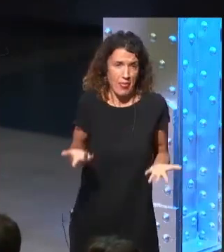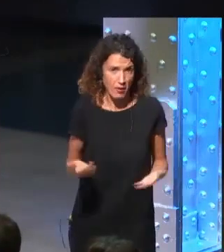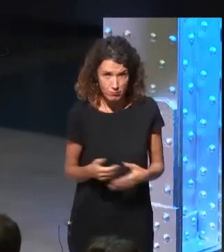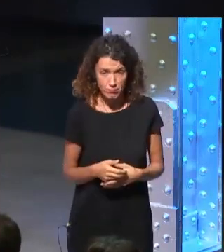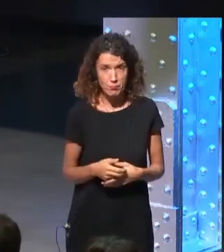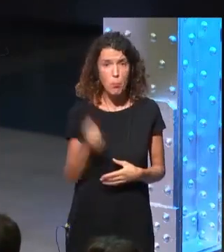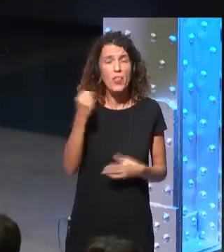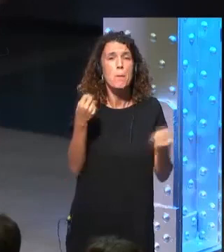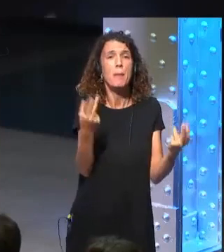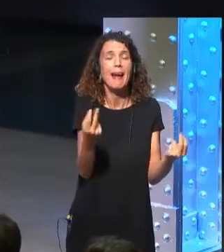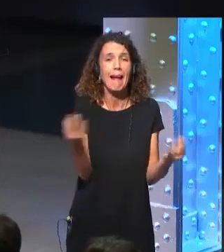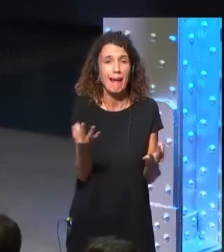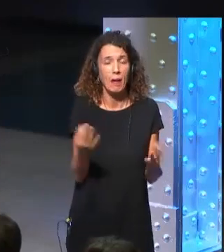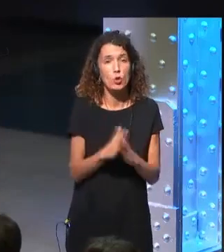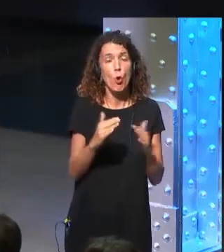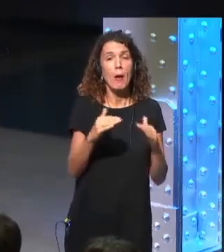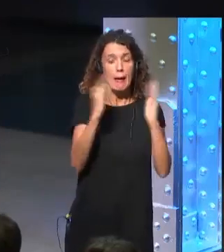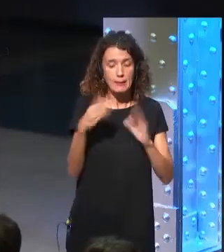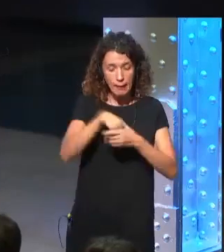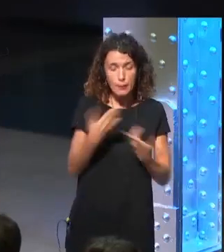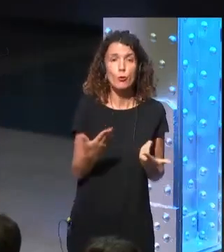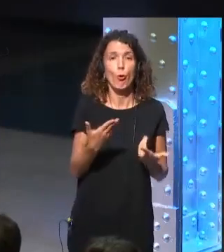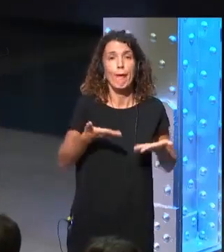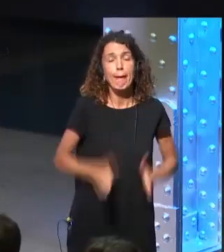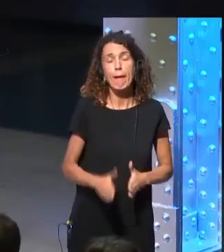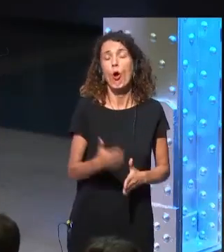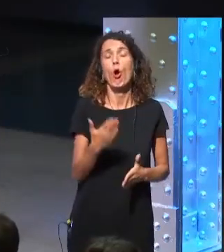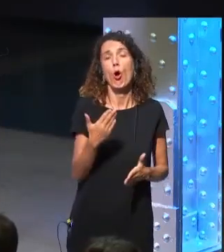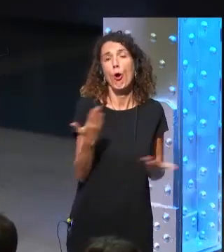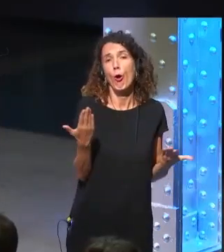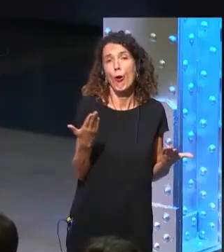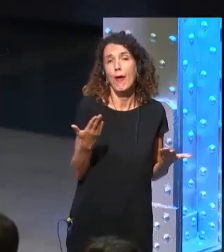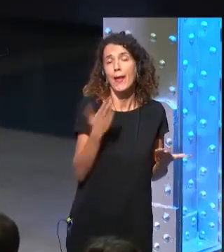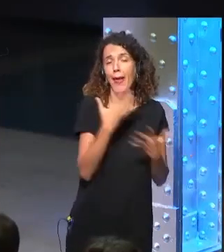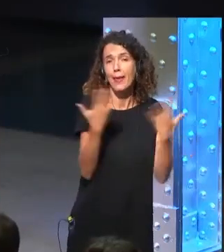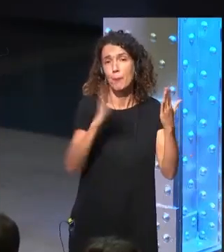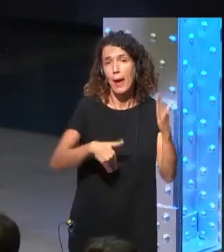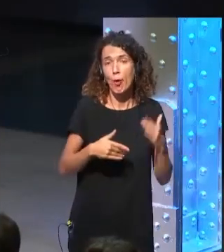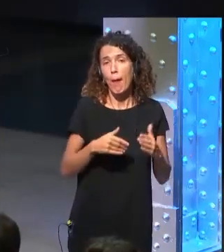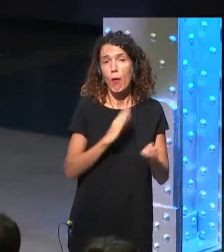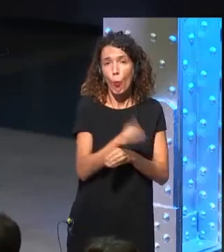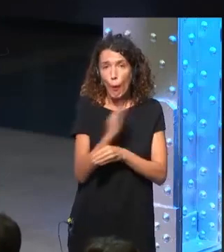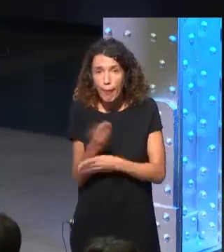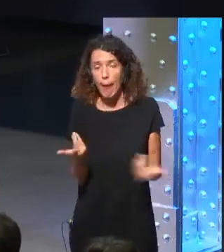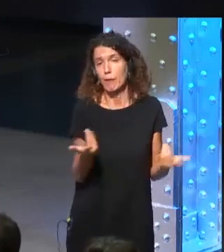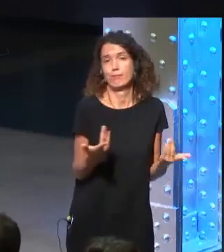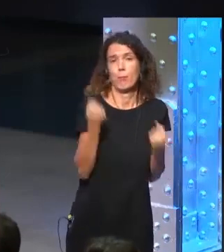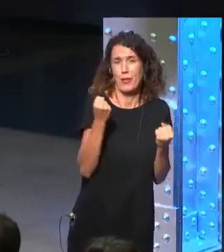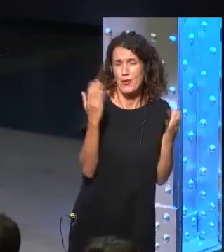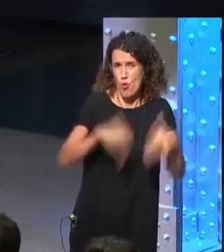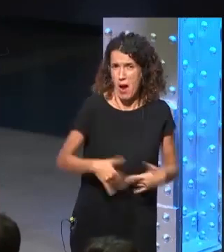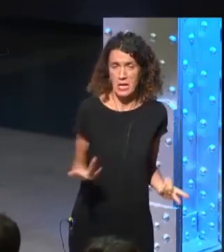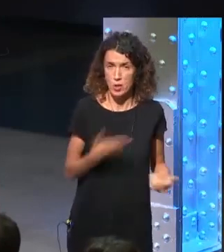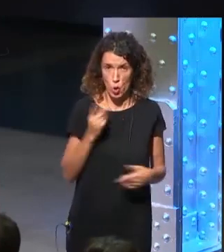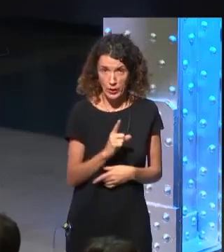tengo a dos niños con menos de 10 años sobre los que tengo poder, esto no tiene no tiene ningún sentido.